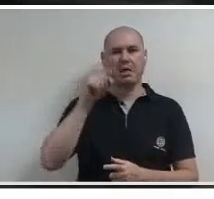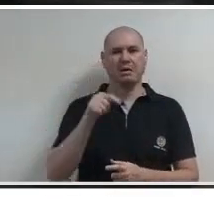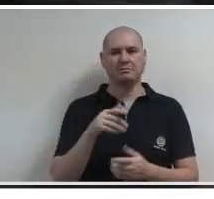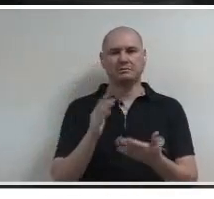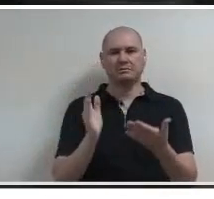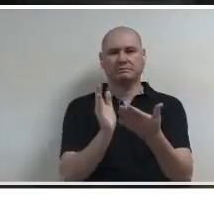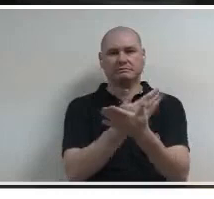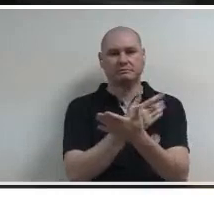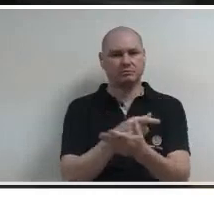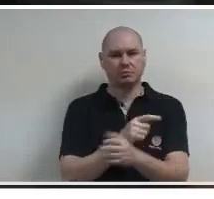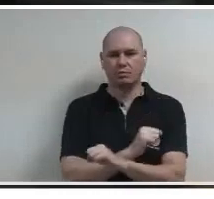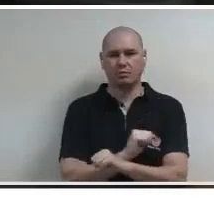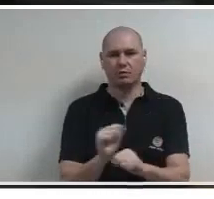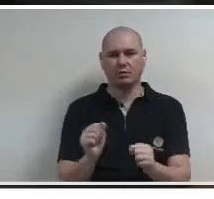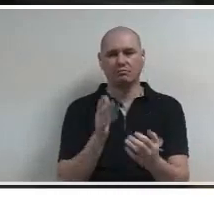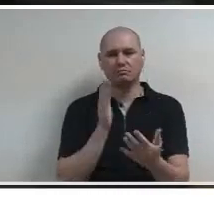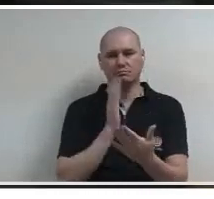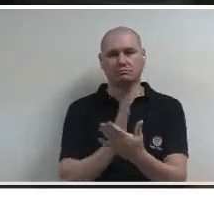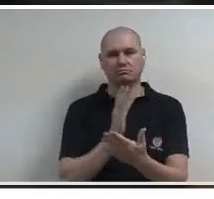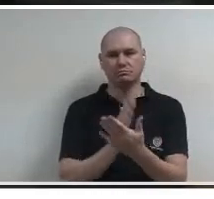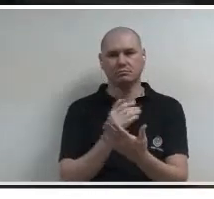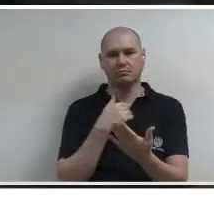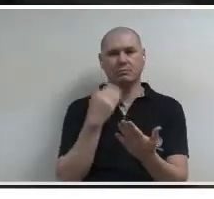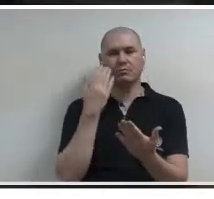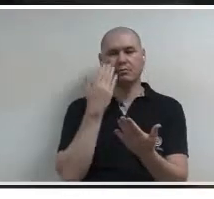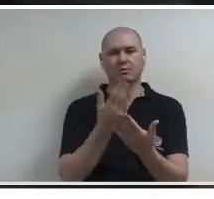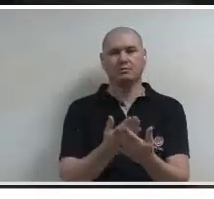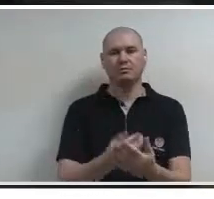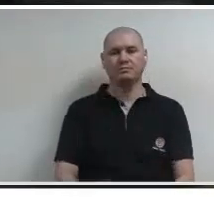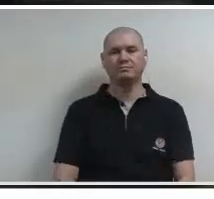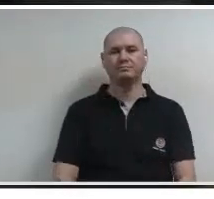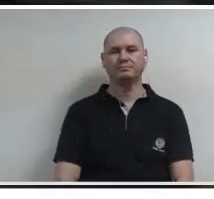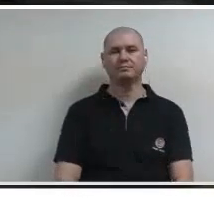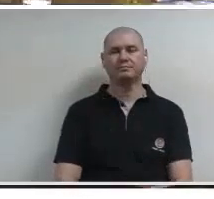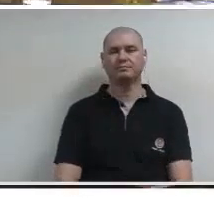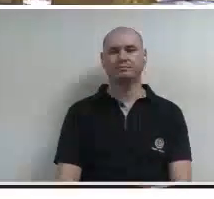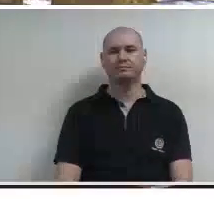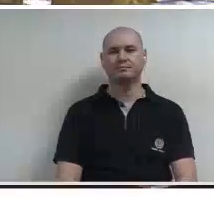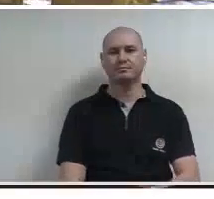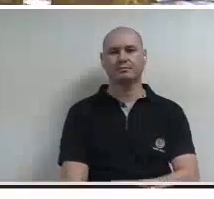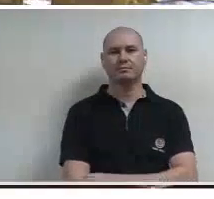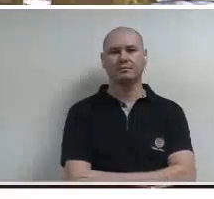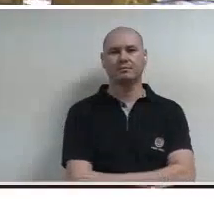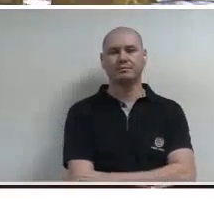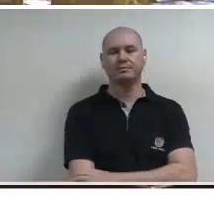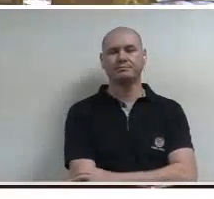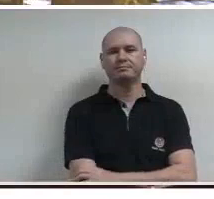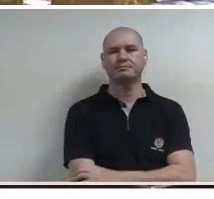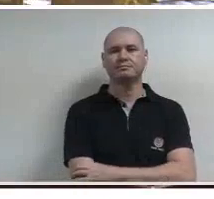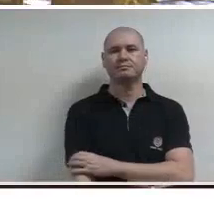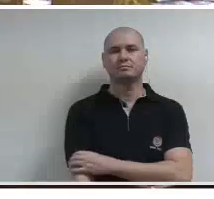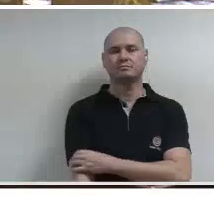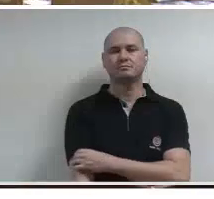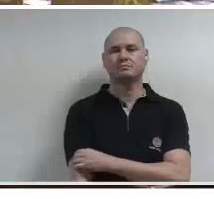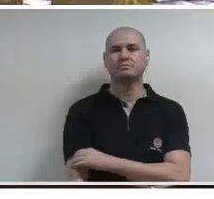sea. O Pecharupi, de ahí por invadir, vayamos a un huevo, yo pe caro, Javi. Ahí, Pecharamos a Yeureo, ni a confirmar allí, Hambue.